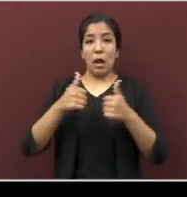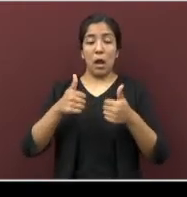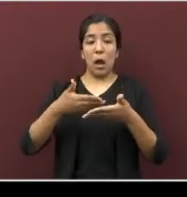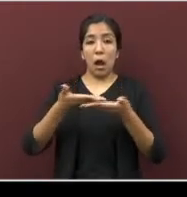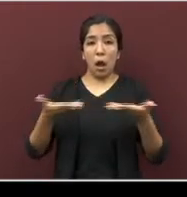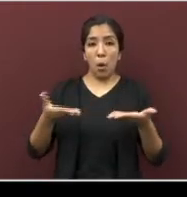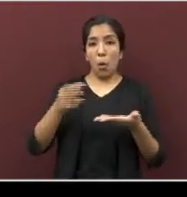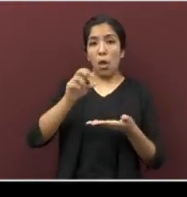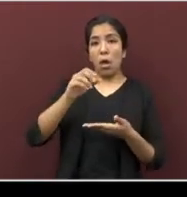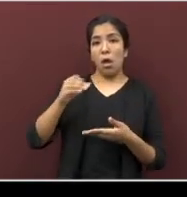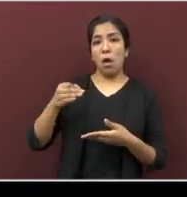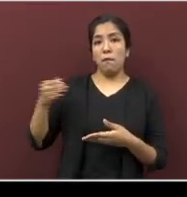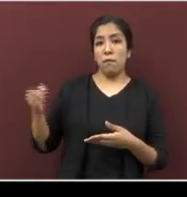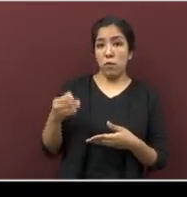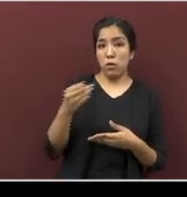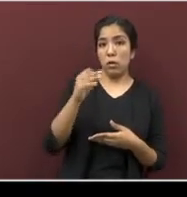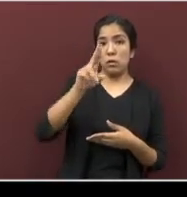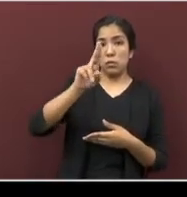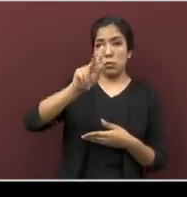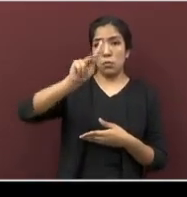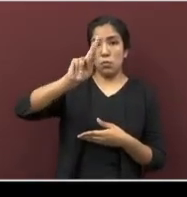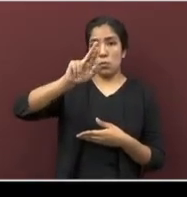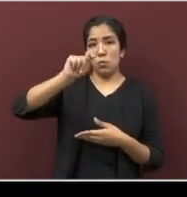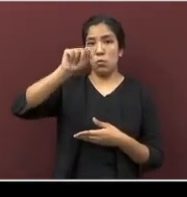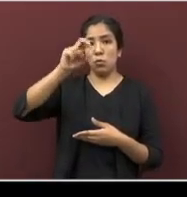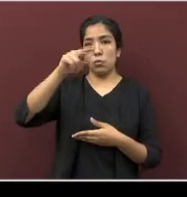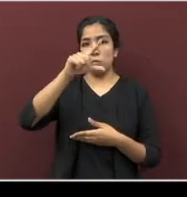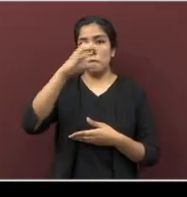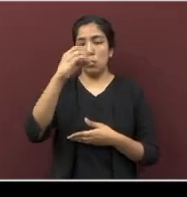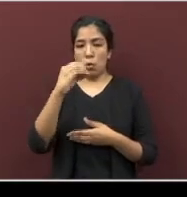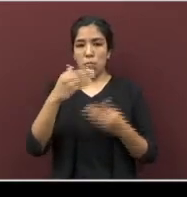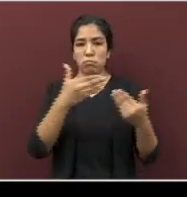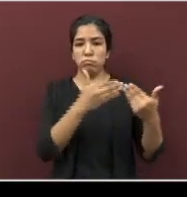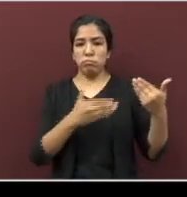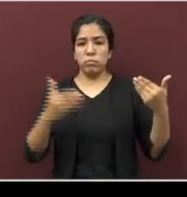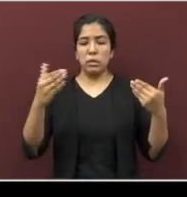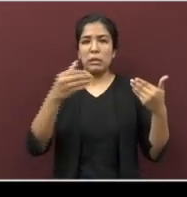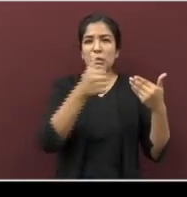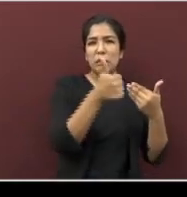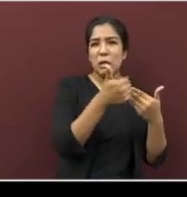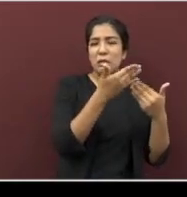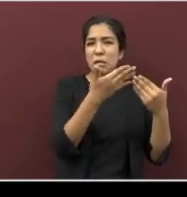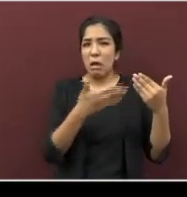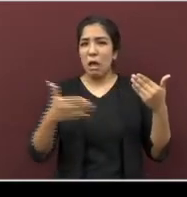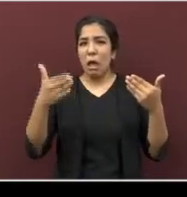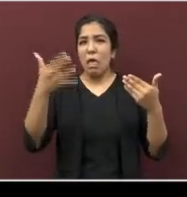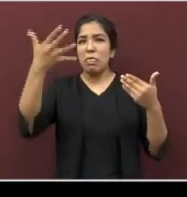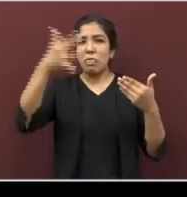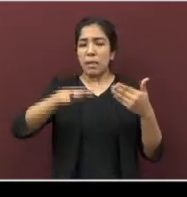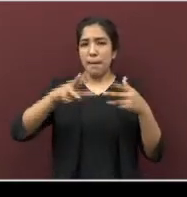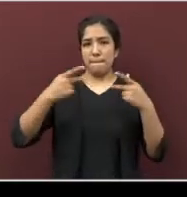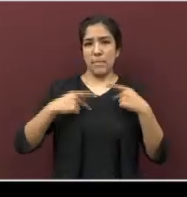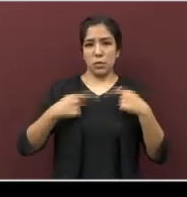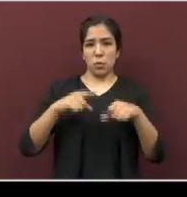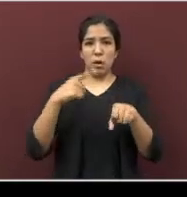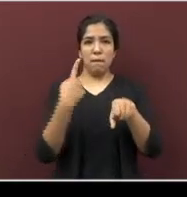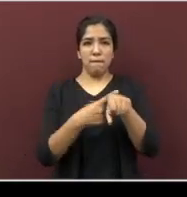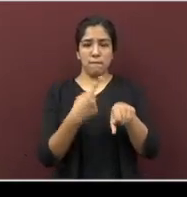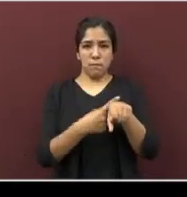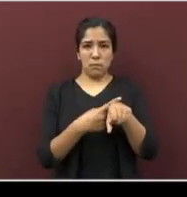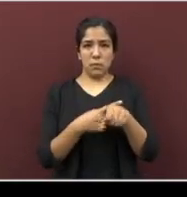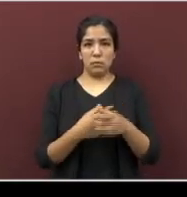amarillo presentan entre 6 y 10 casos activos y 26 municipios que aparecen en verde